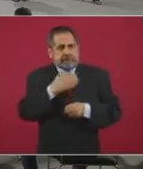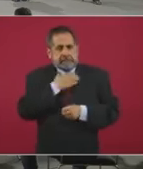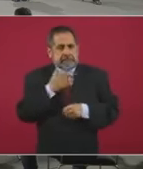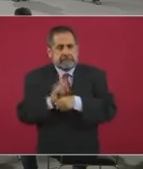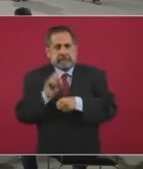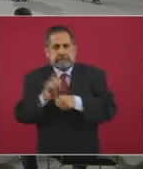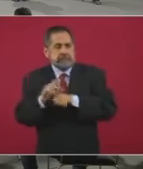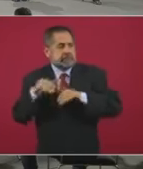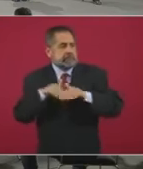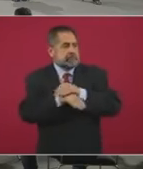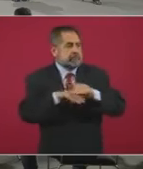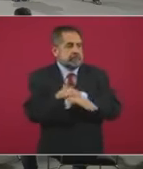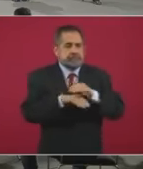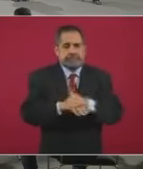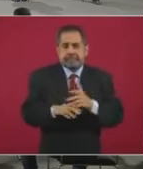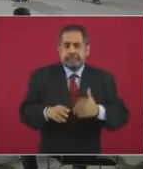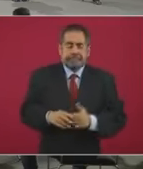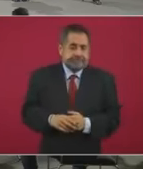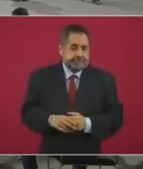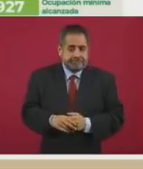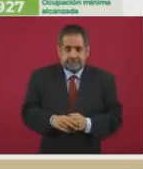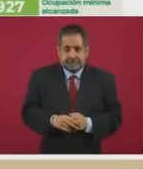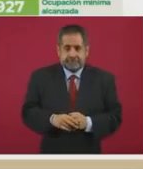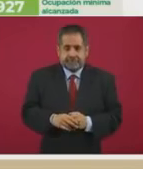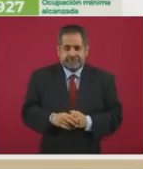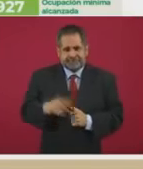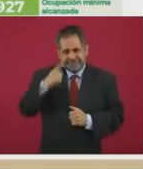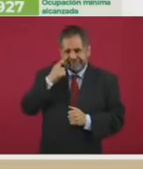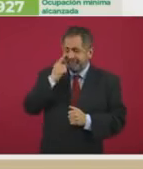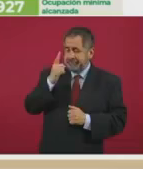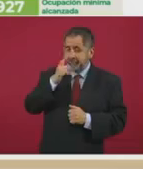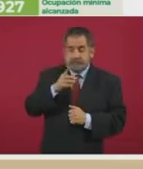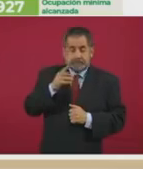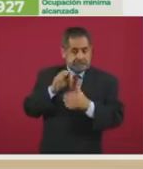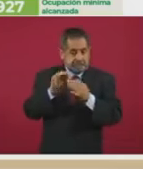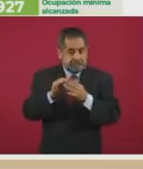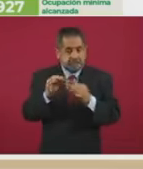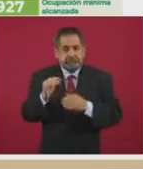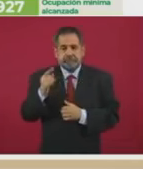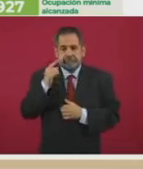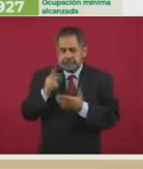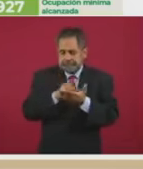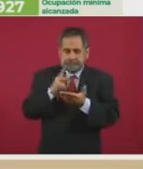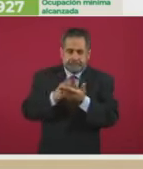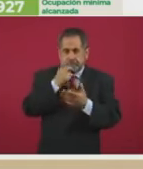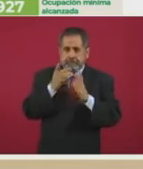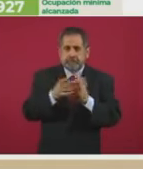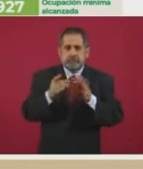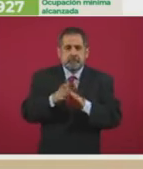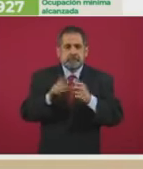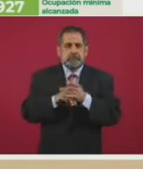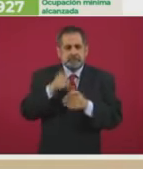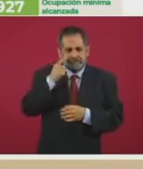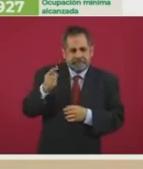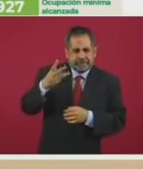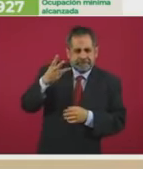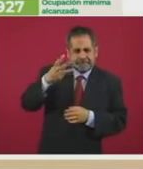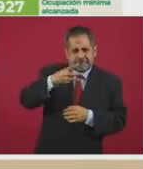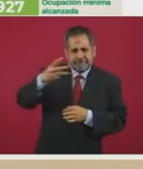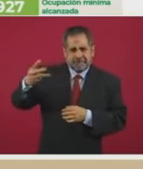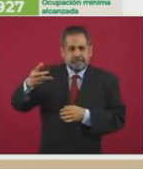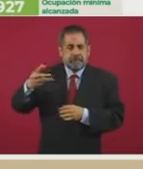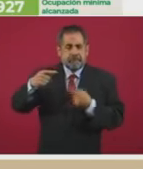diarias. Observen ustedes también un aspecto que mencionamos frecuentemente. Se ven 3 líneas. La